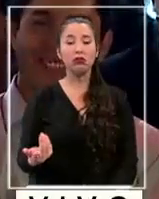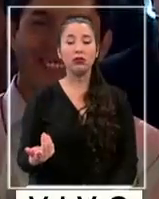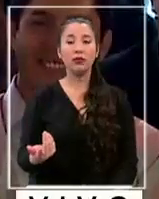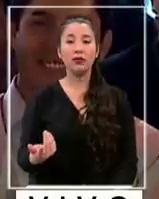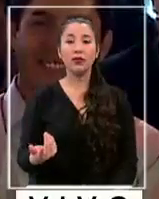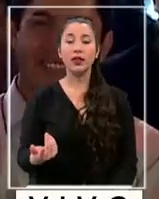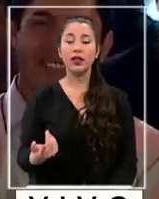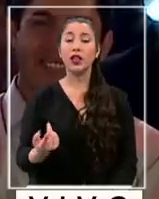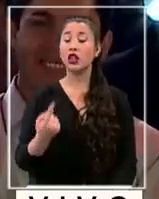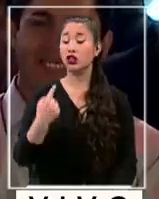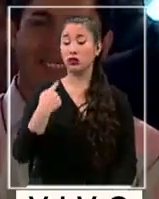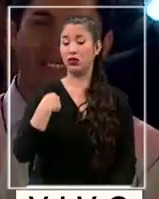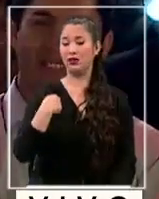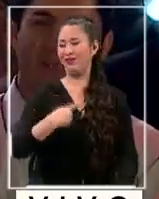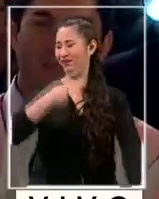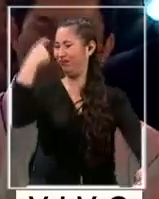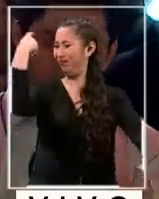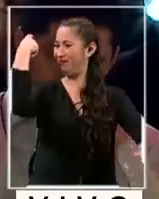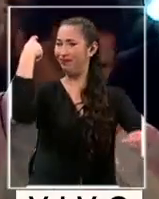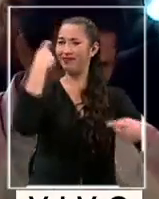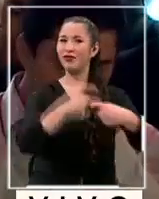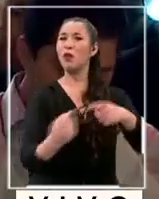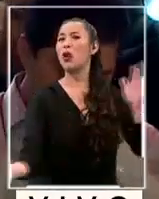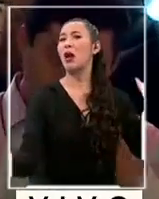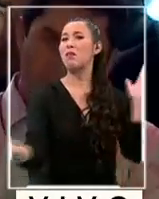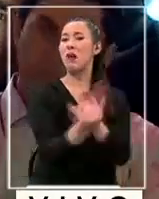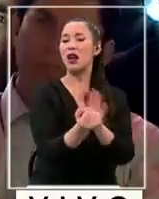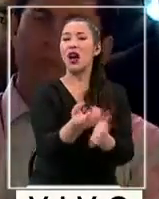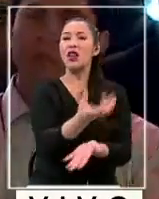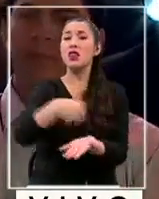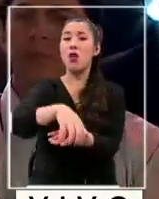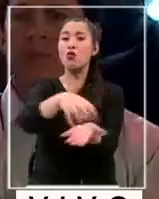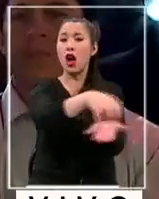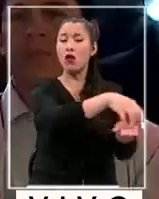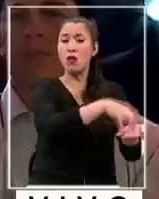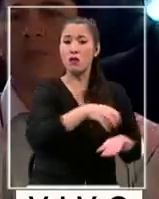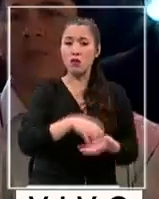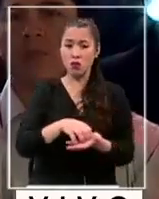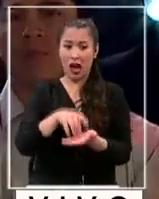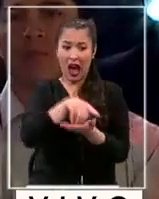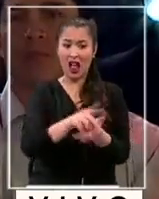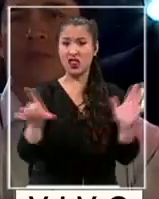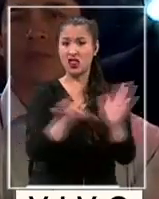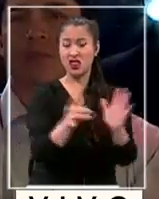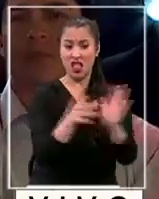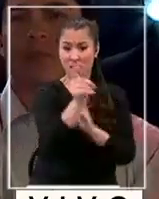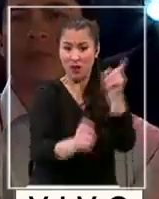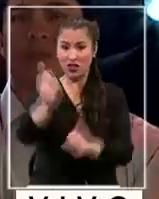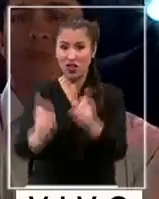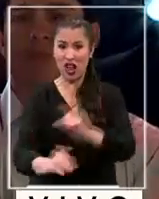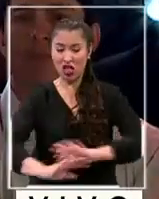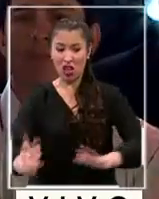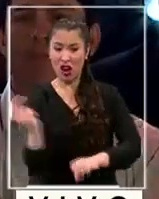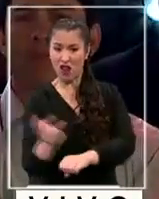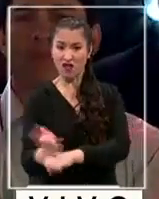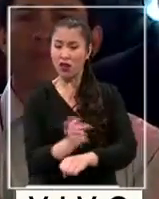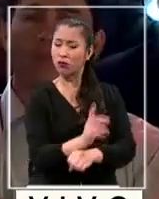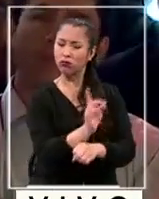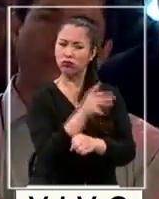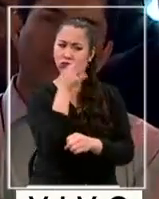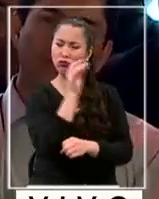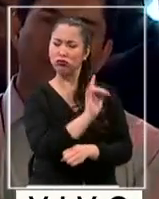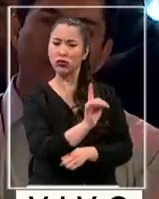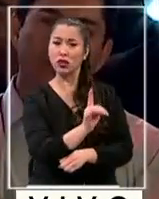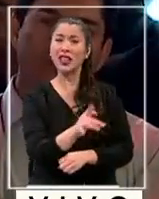El que me negué a la estigmatización de una comuna que no era un nicho de delincuentes. Que grité a todos